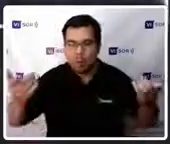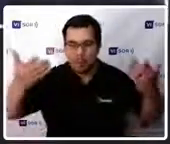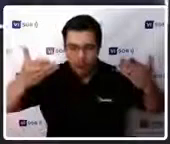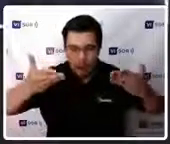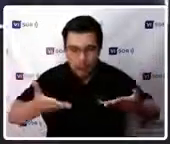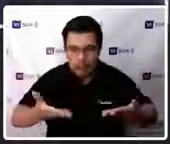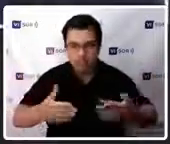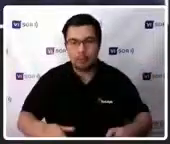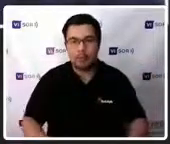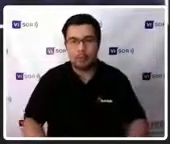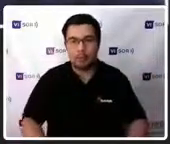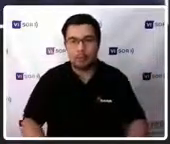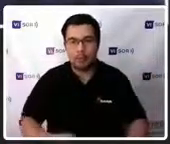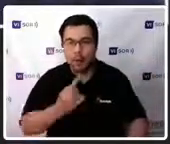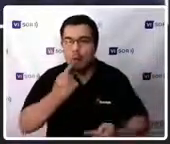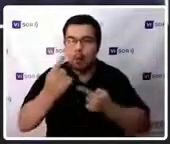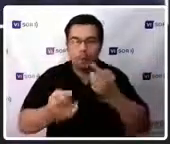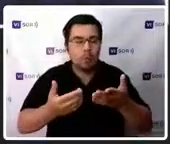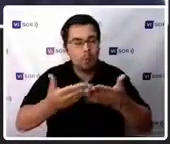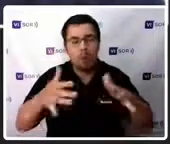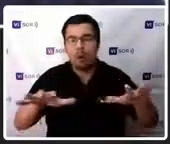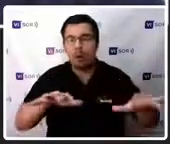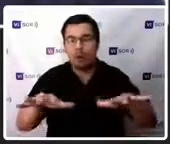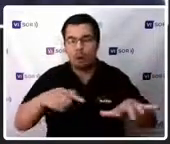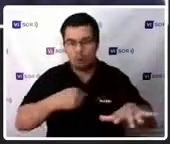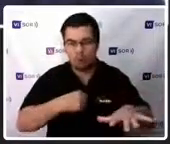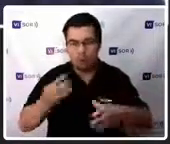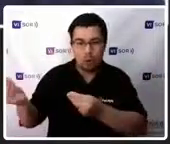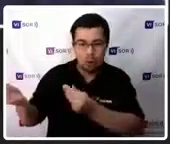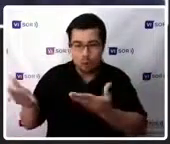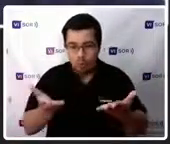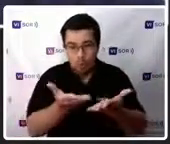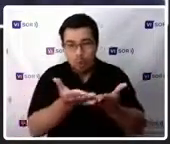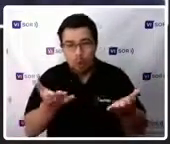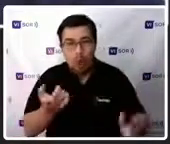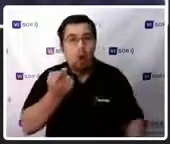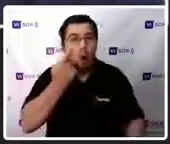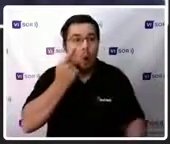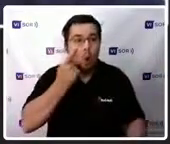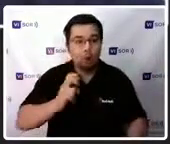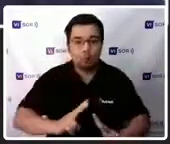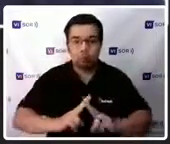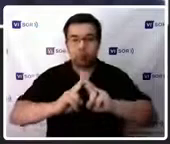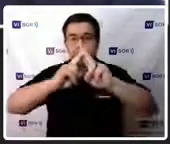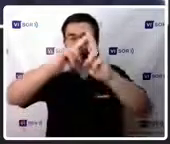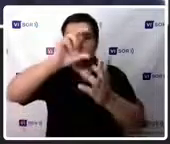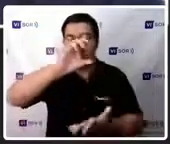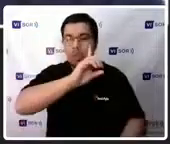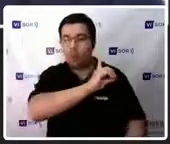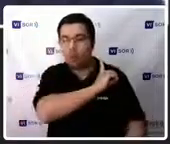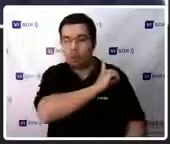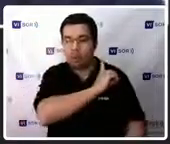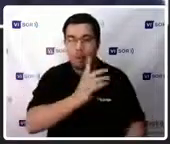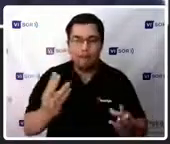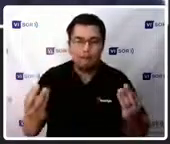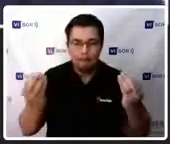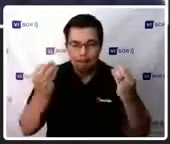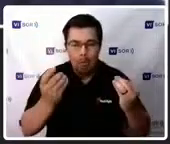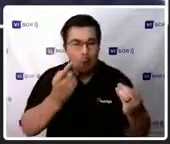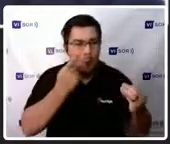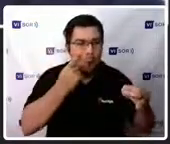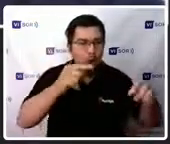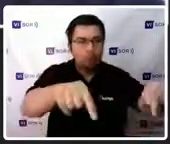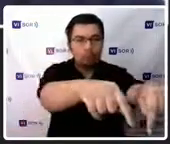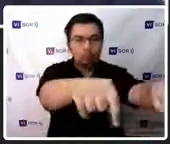y preguntar lo que sea que necesiten. Yo los invito de verdad a conocer la infraestructura de Duoc, es muy buena, que conozcan las salas de clase, las salas